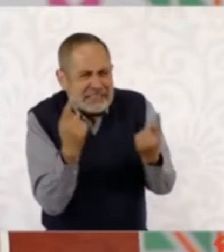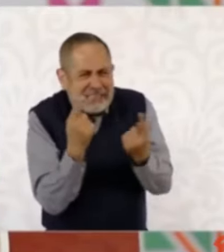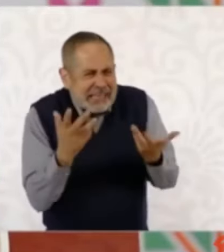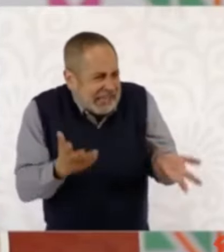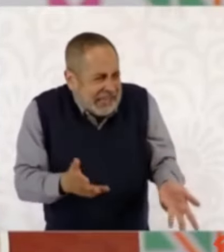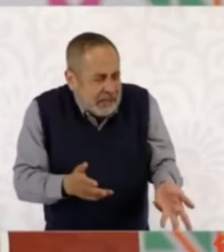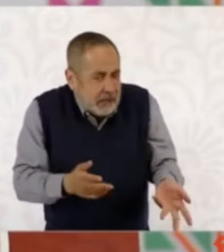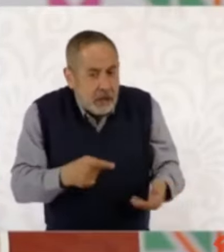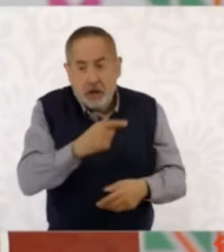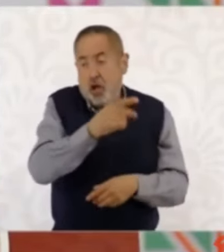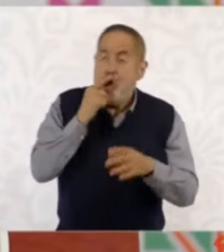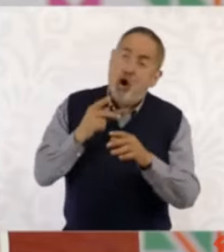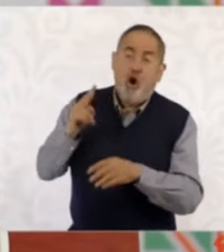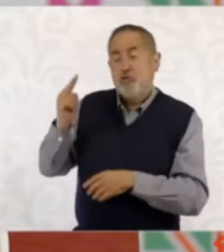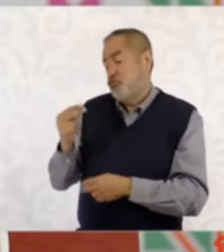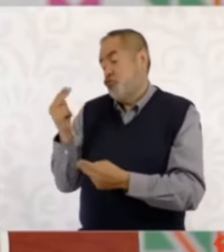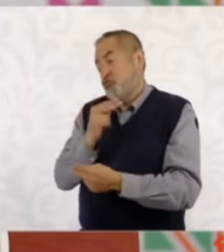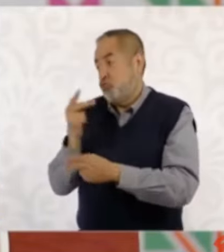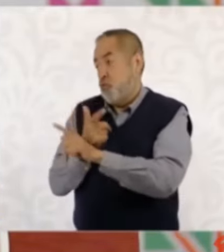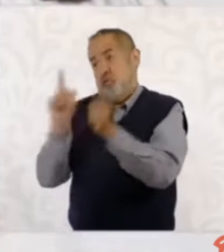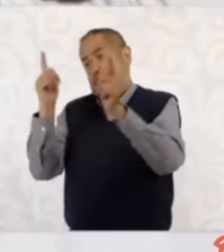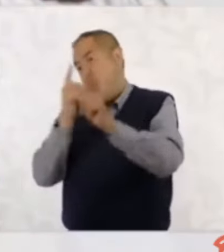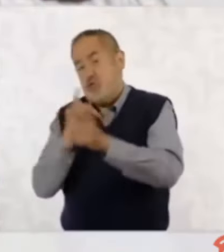Ahora ellos hablan de libertad